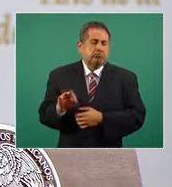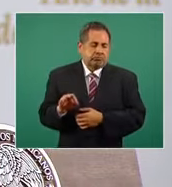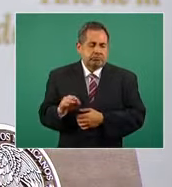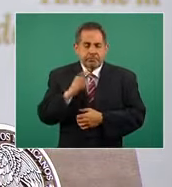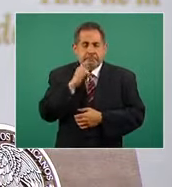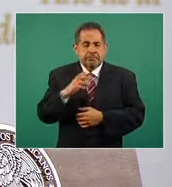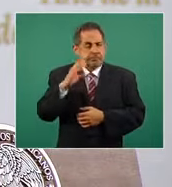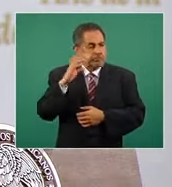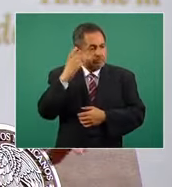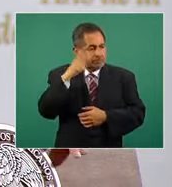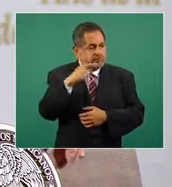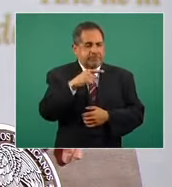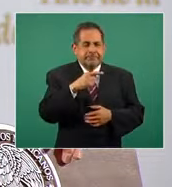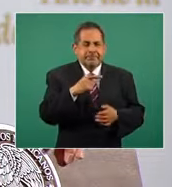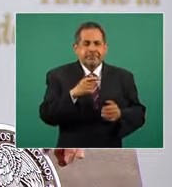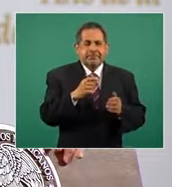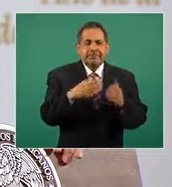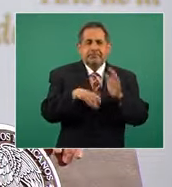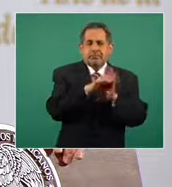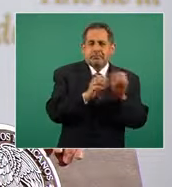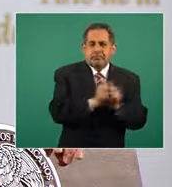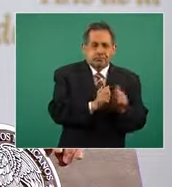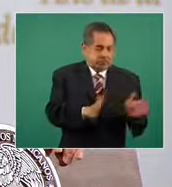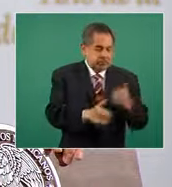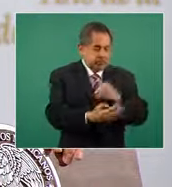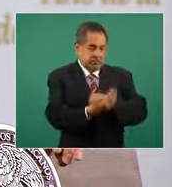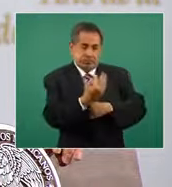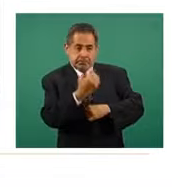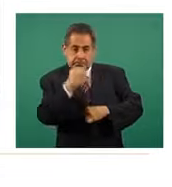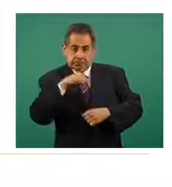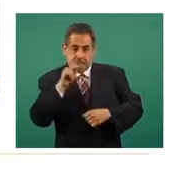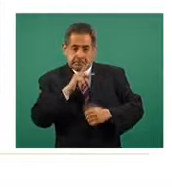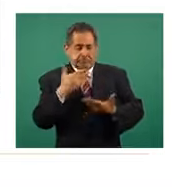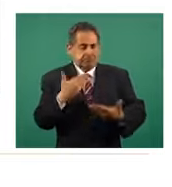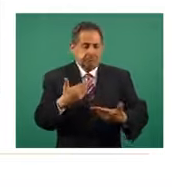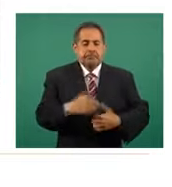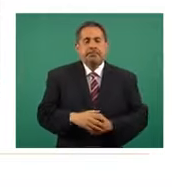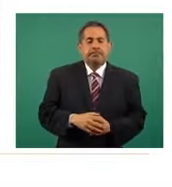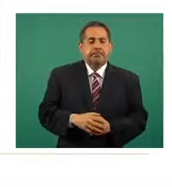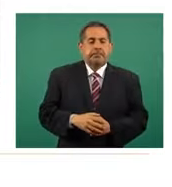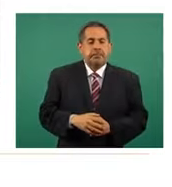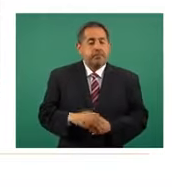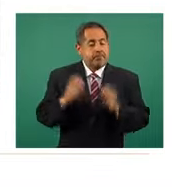las camas de ventilador. La siguiente. Chiapas también,